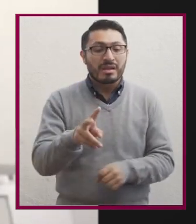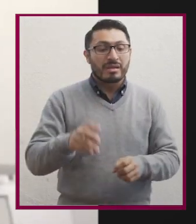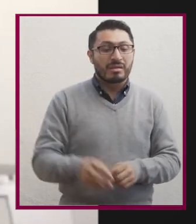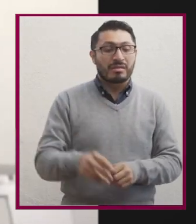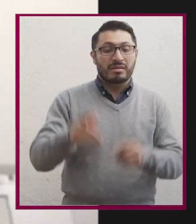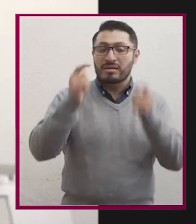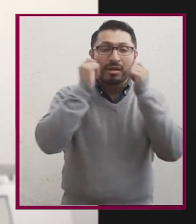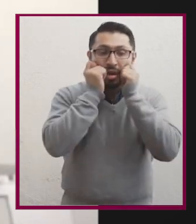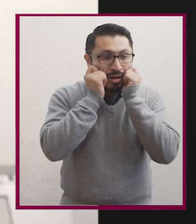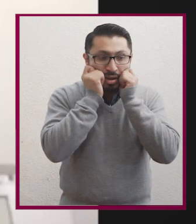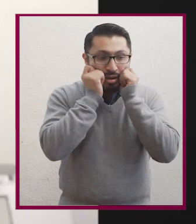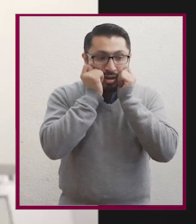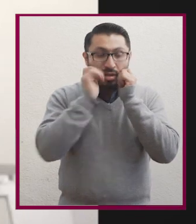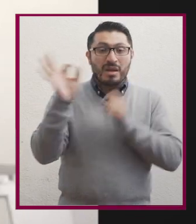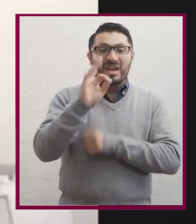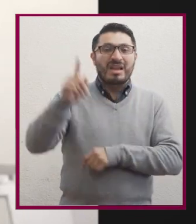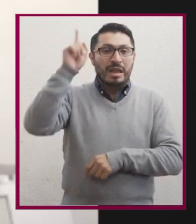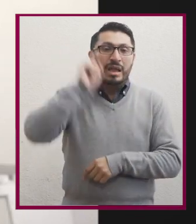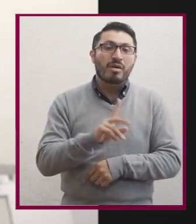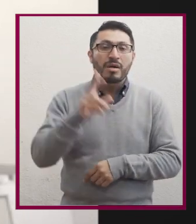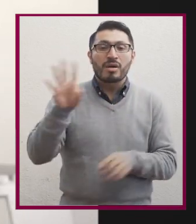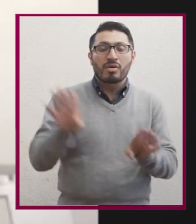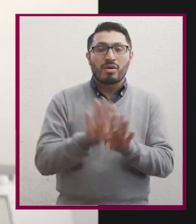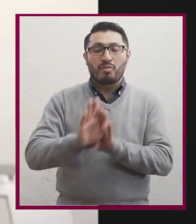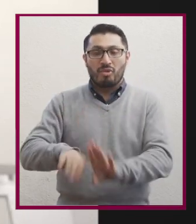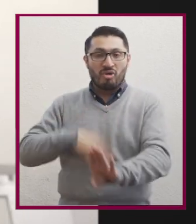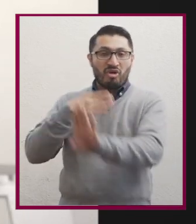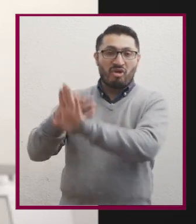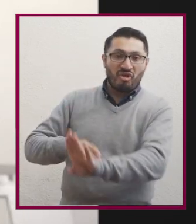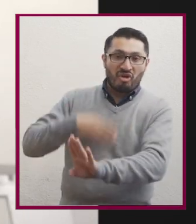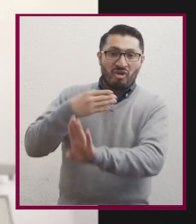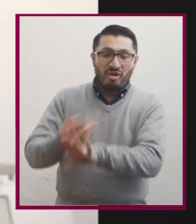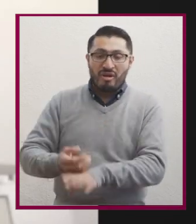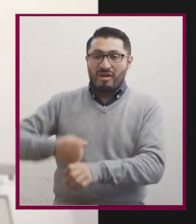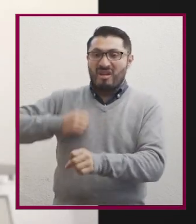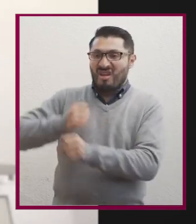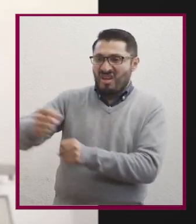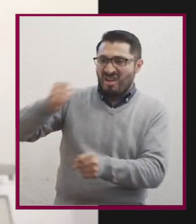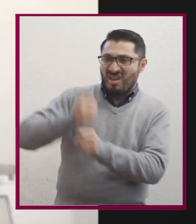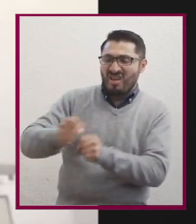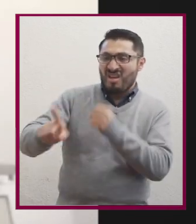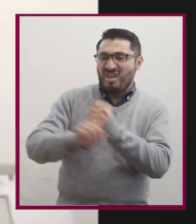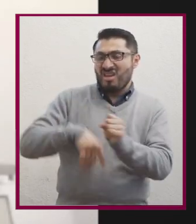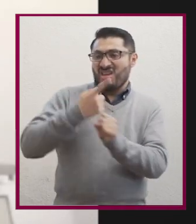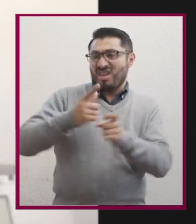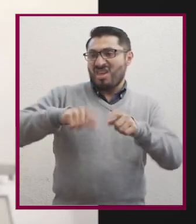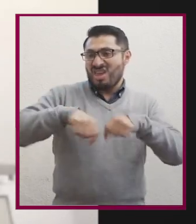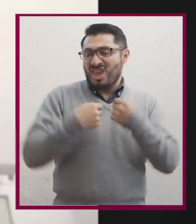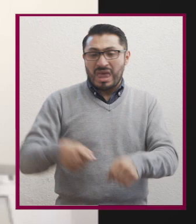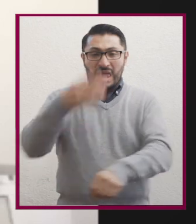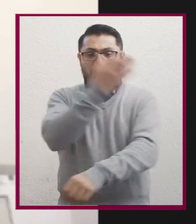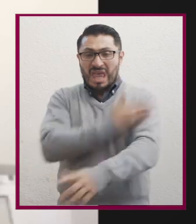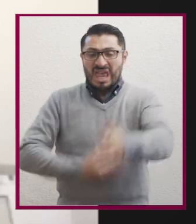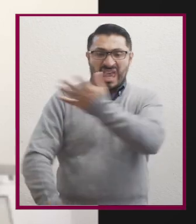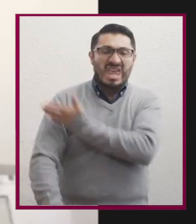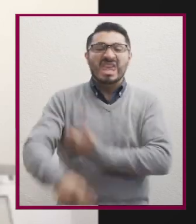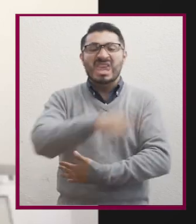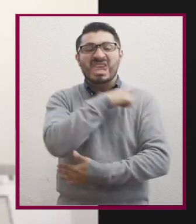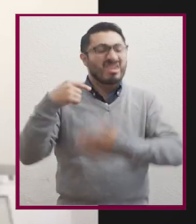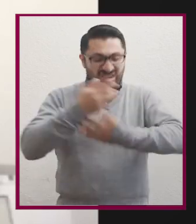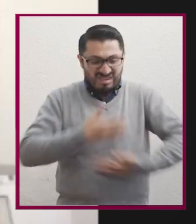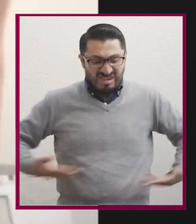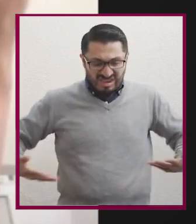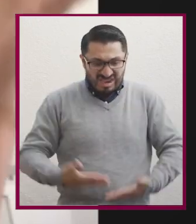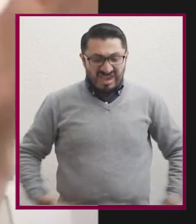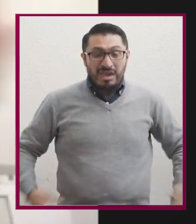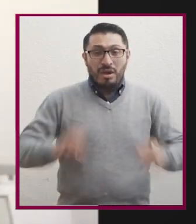no importa si una mujer es violentada, masacrada, violada, desmembrada o todas las